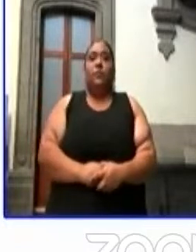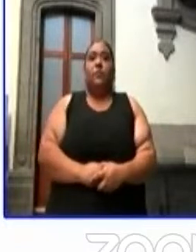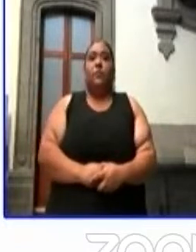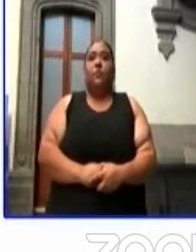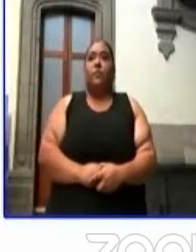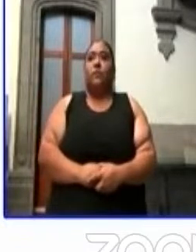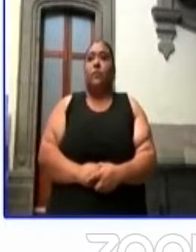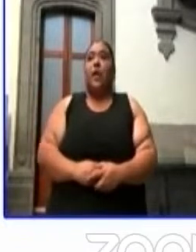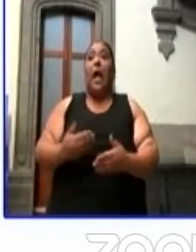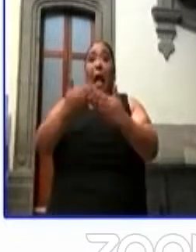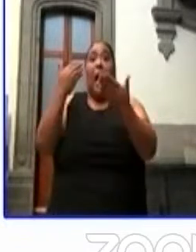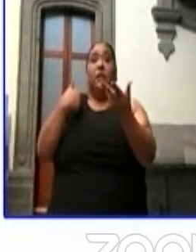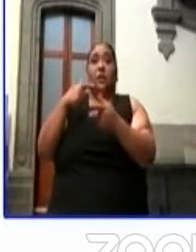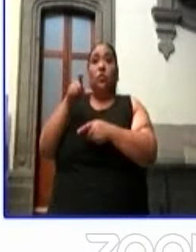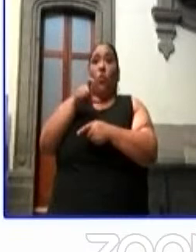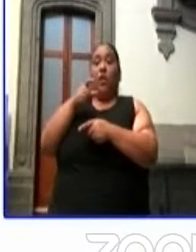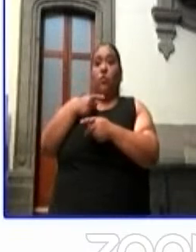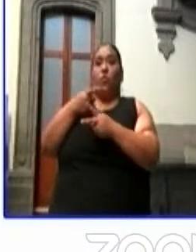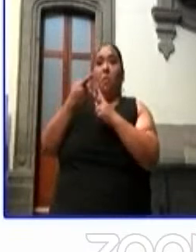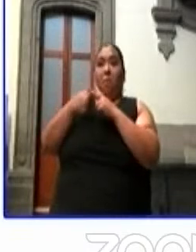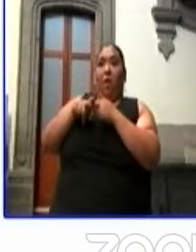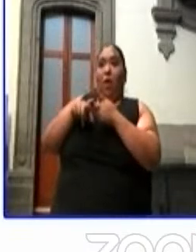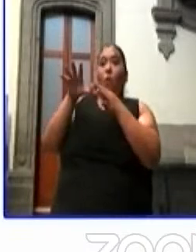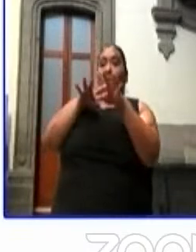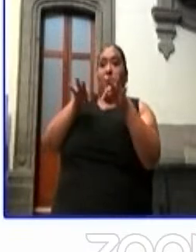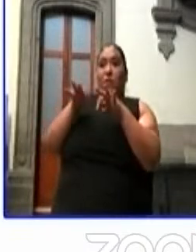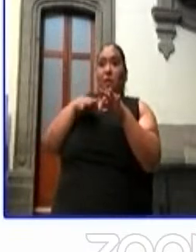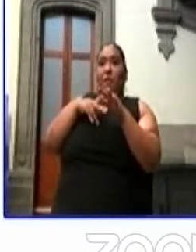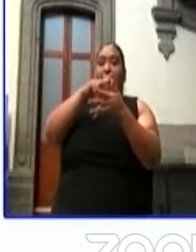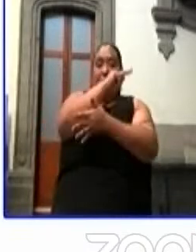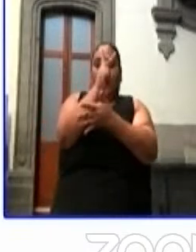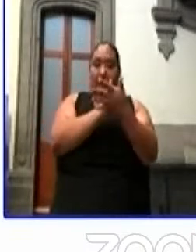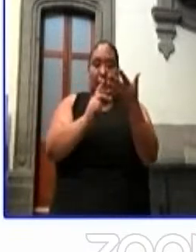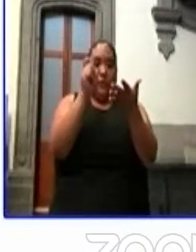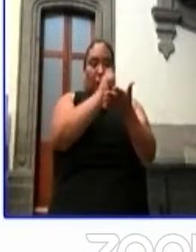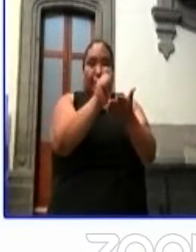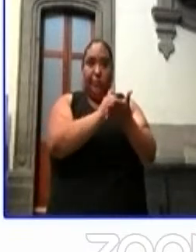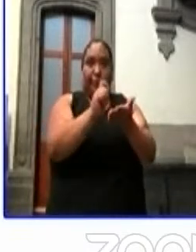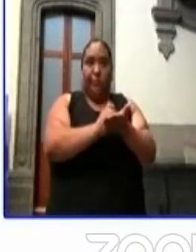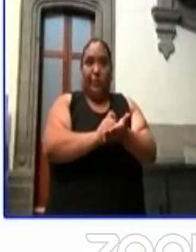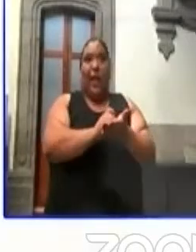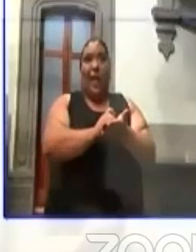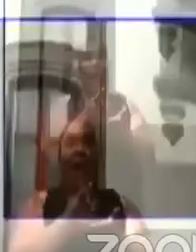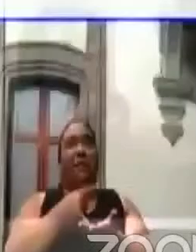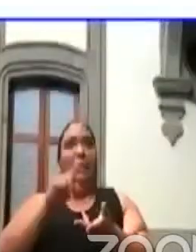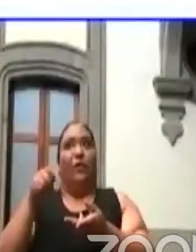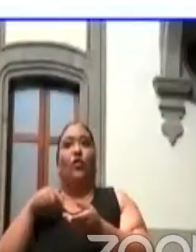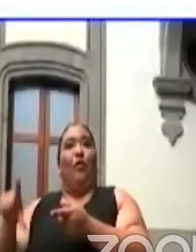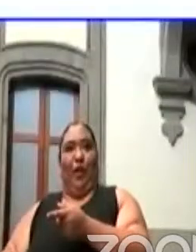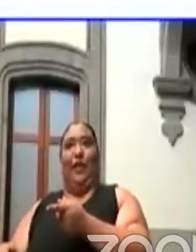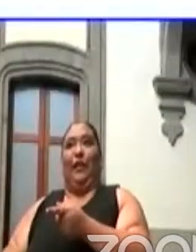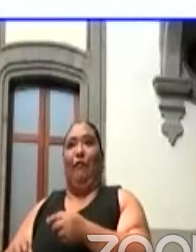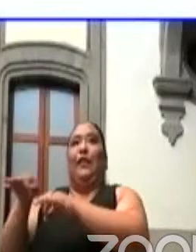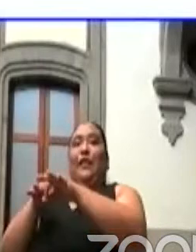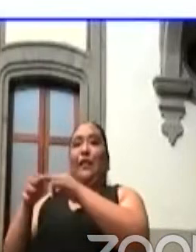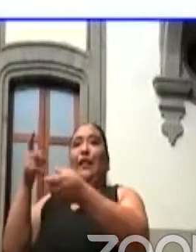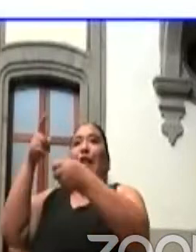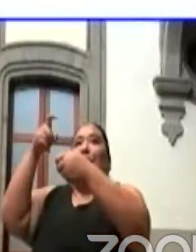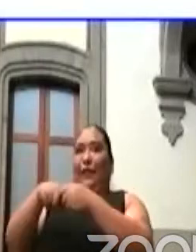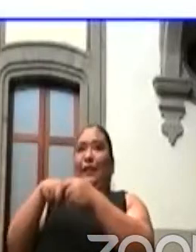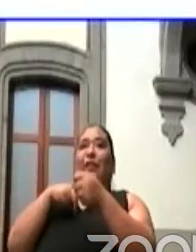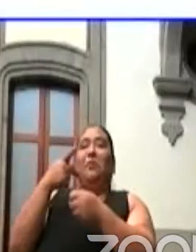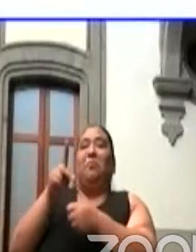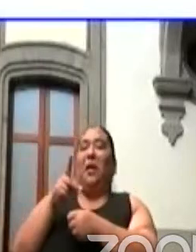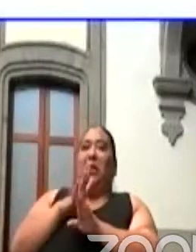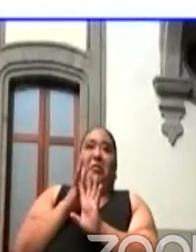Cuando inició a trabajar en el Plan Nacional, todavía pertenecía a las filas del gobierno estatal, pero pese a